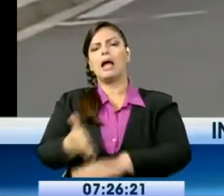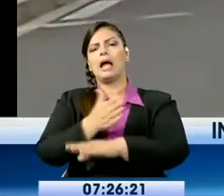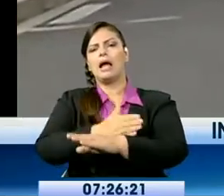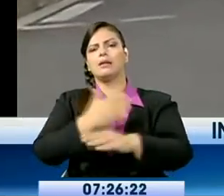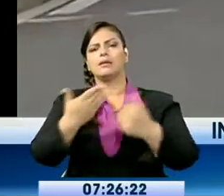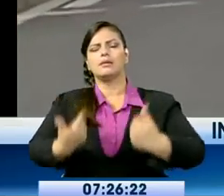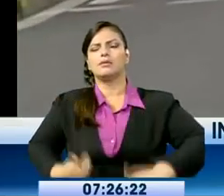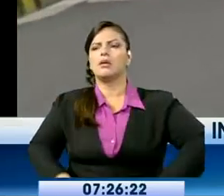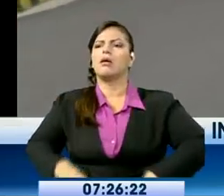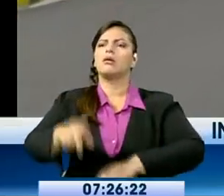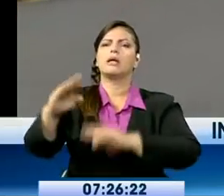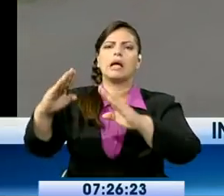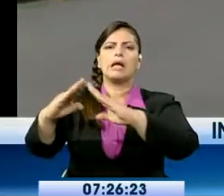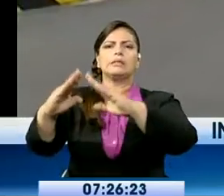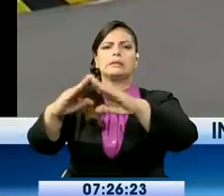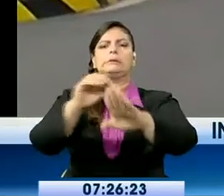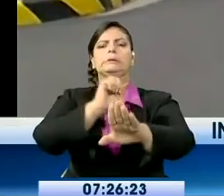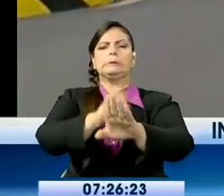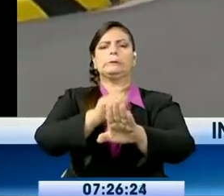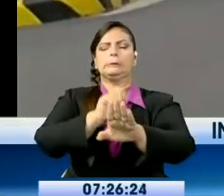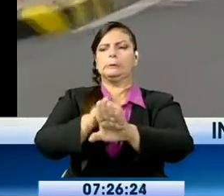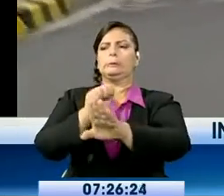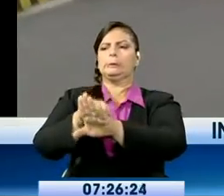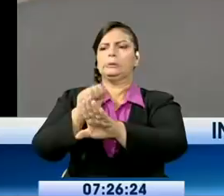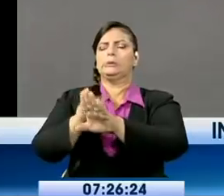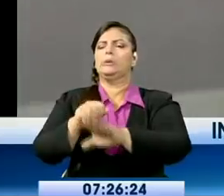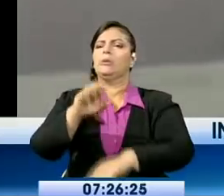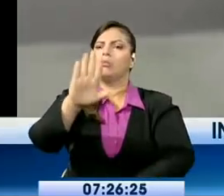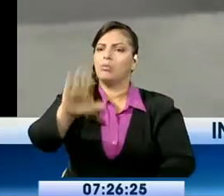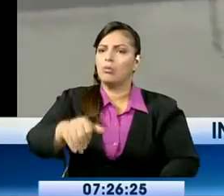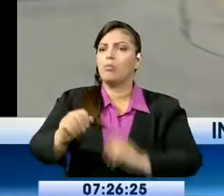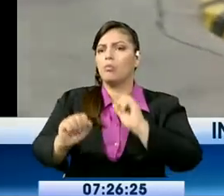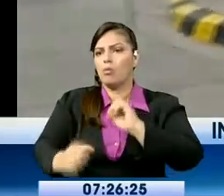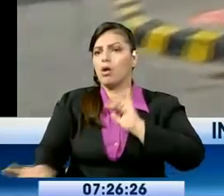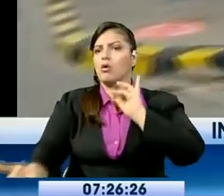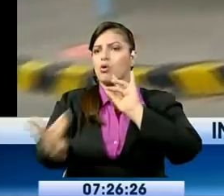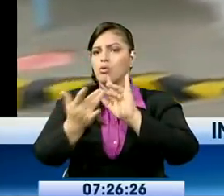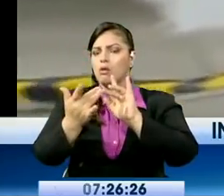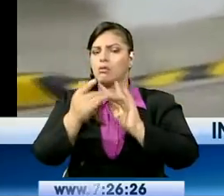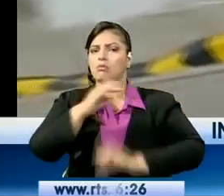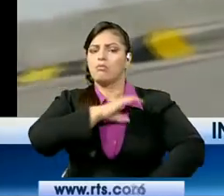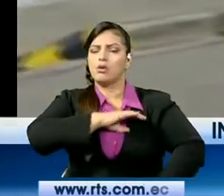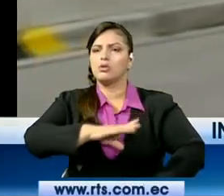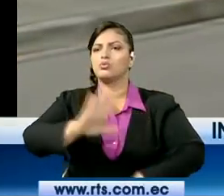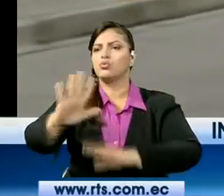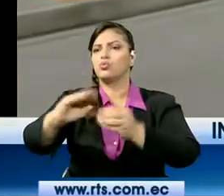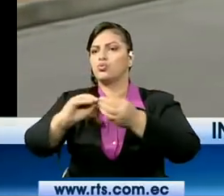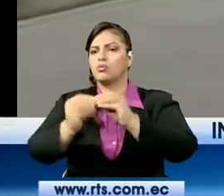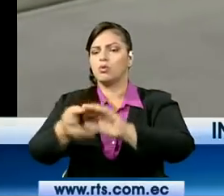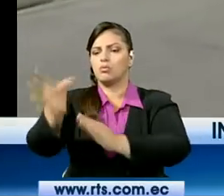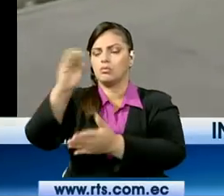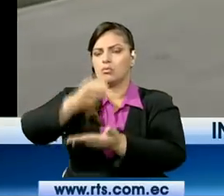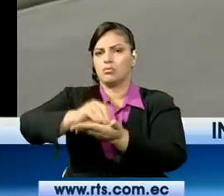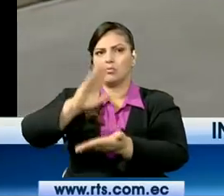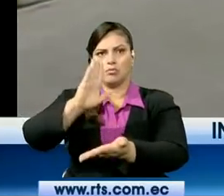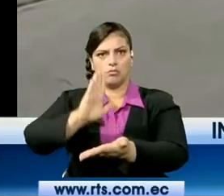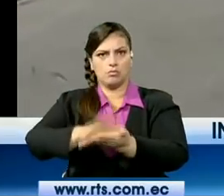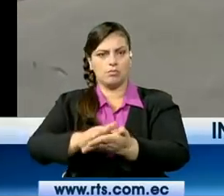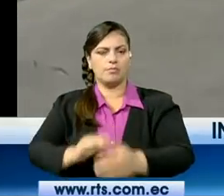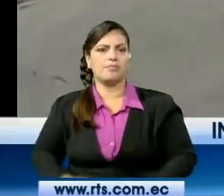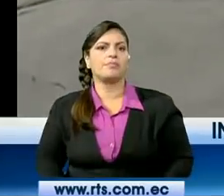ellos puedan hacerlo a través del 1-800-DELITOS, llamadas que no vamos a guardar en reserva su nombre. También pueden llamar